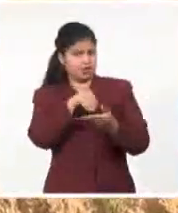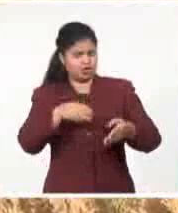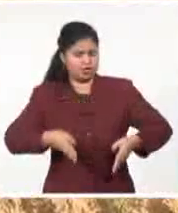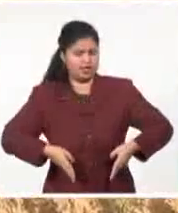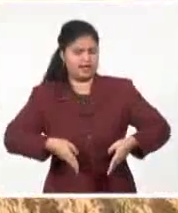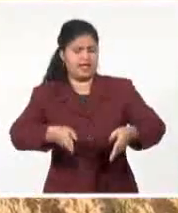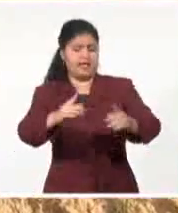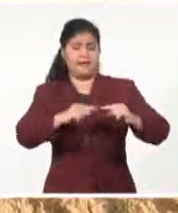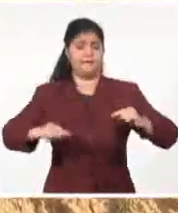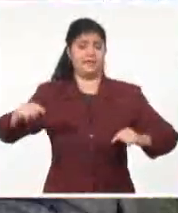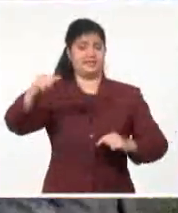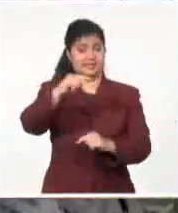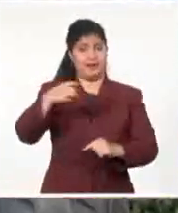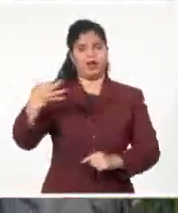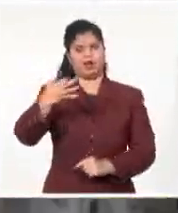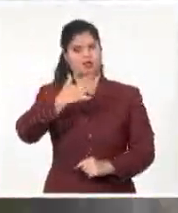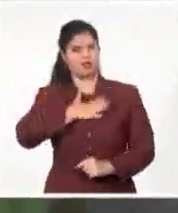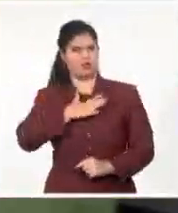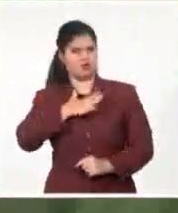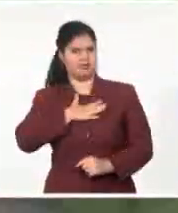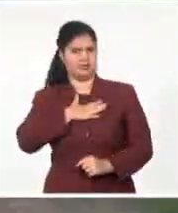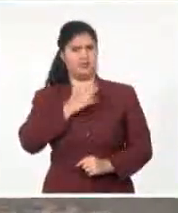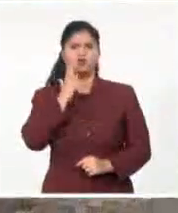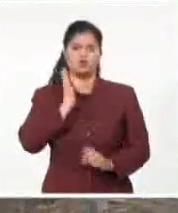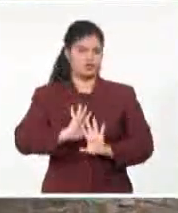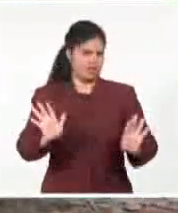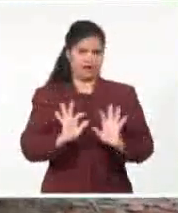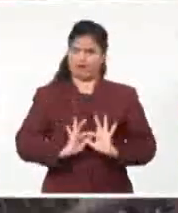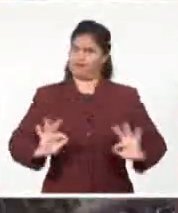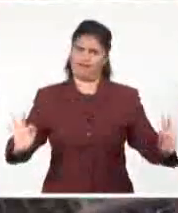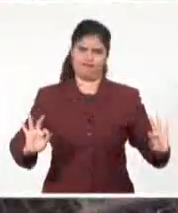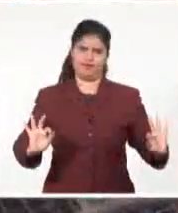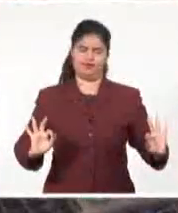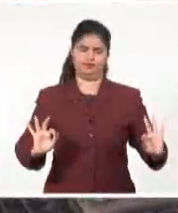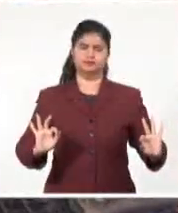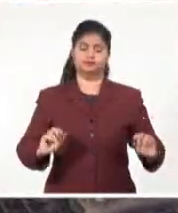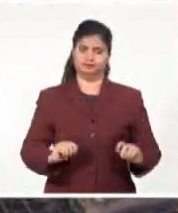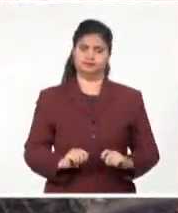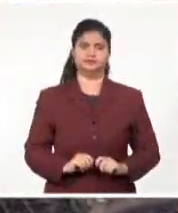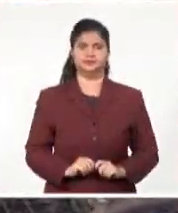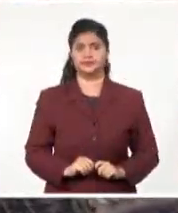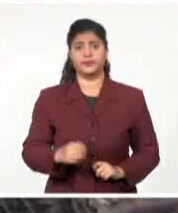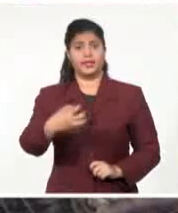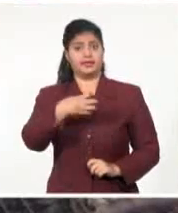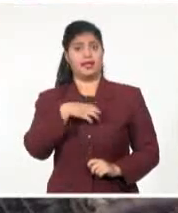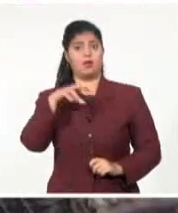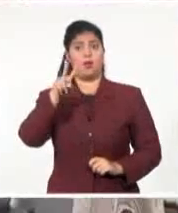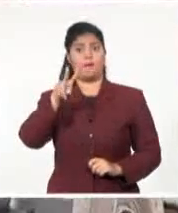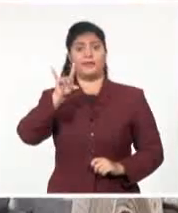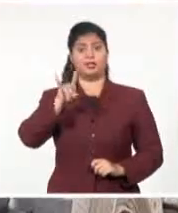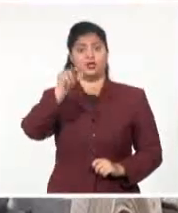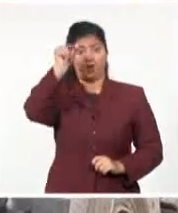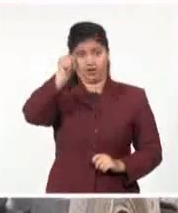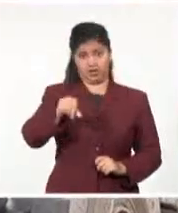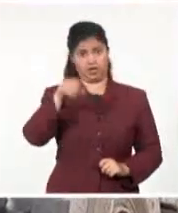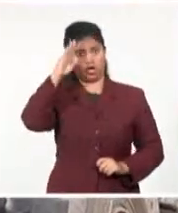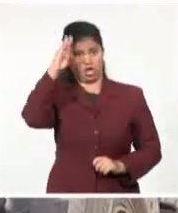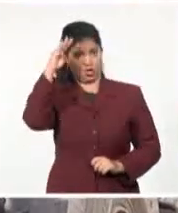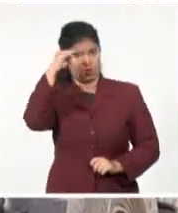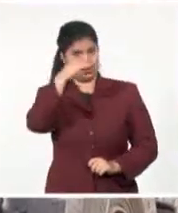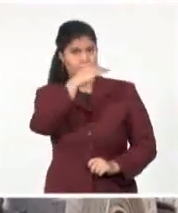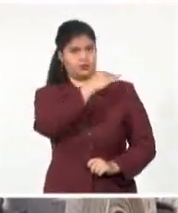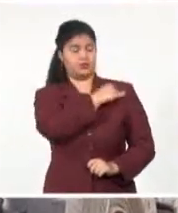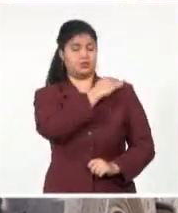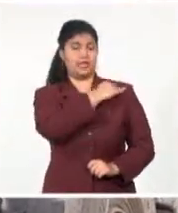de aquí del municipio, y ya nos estamos adentrando en todos los barrios. Tenemos 29 soldados, que son la mano derecha de las